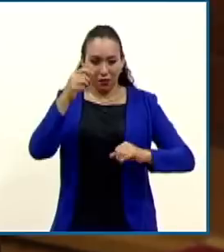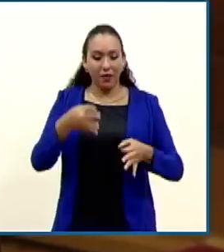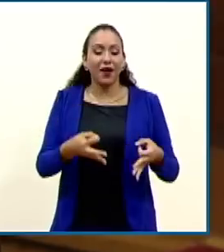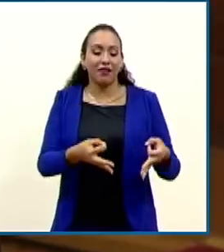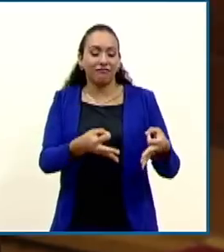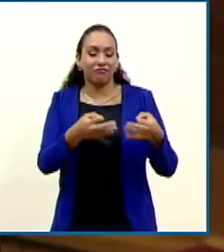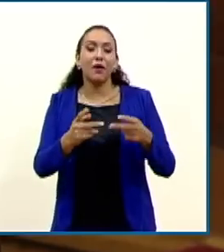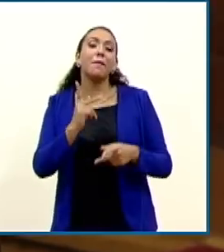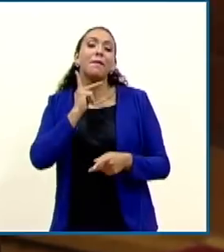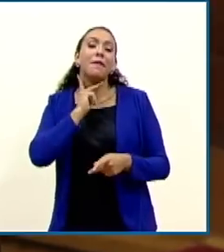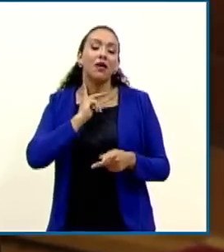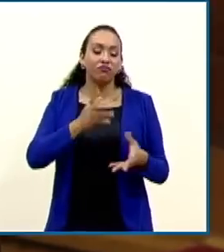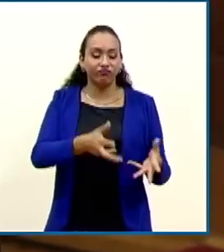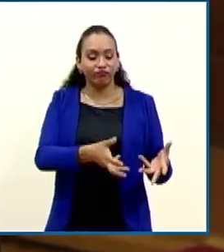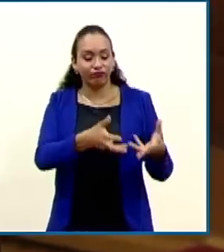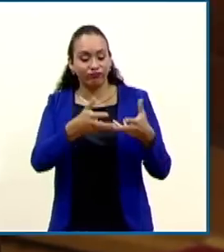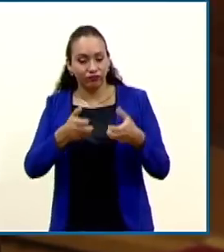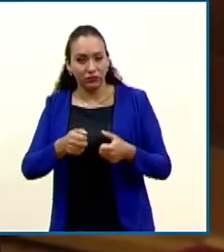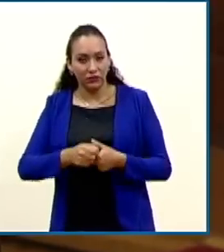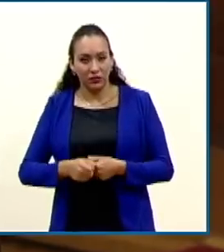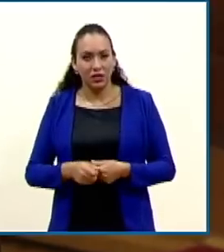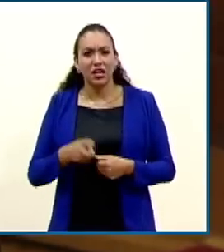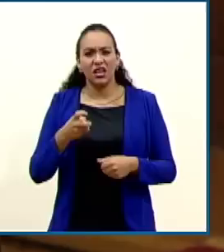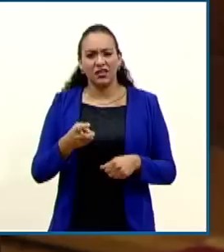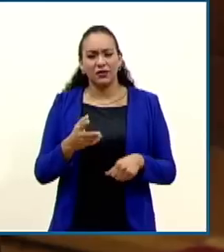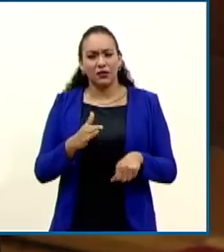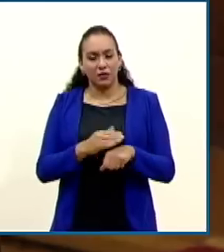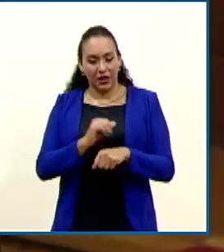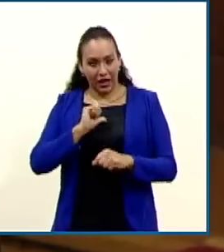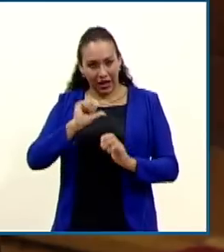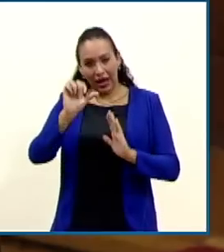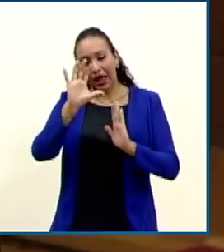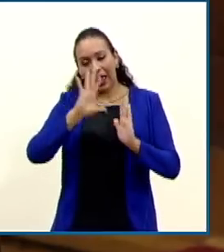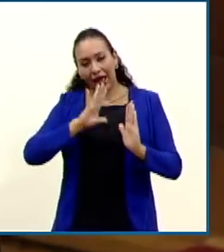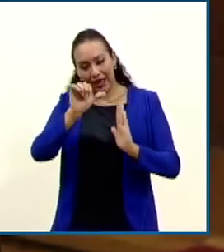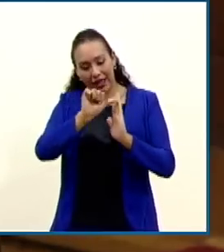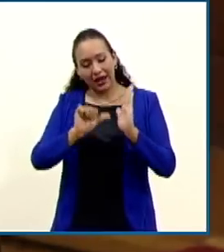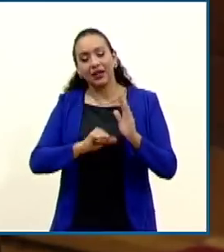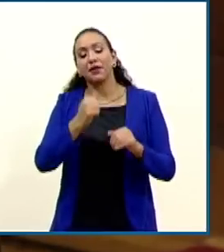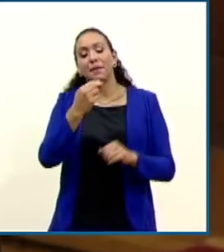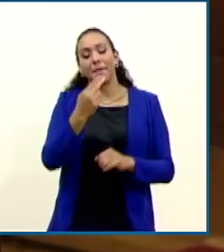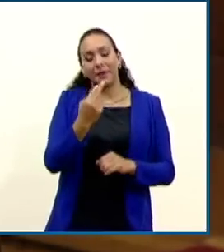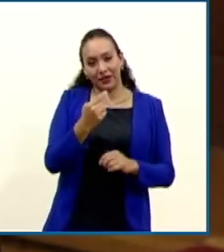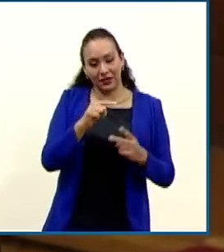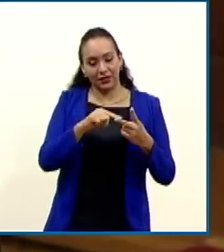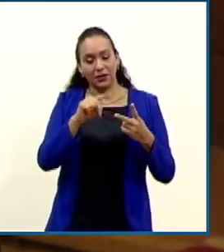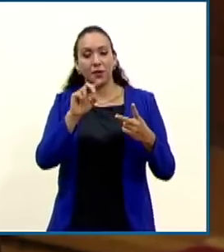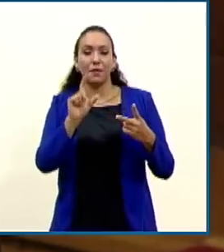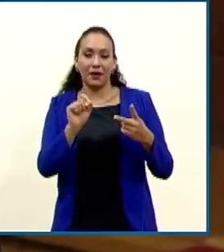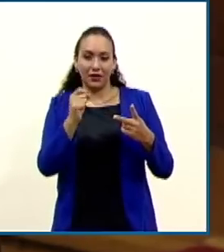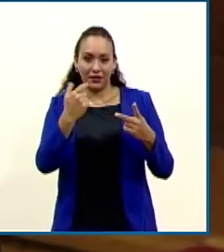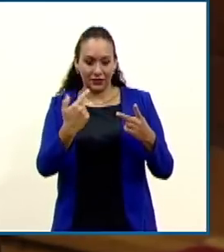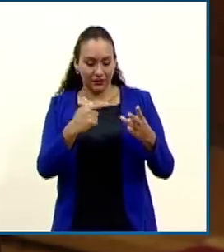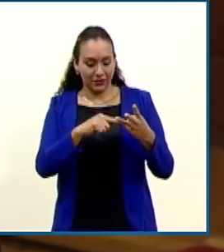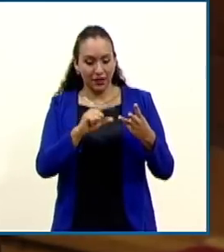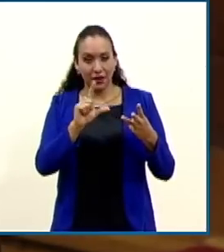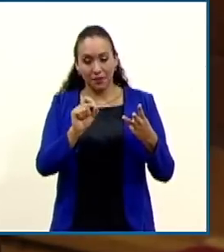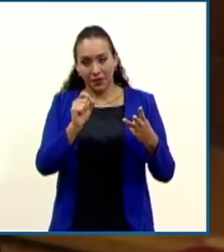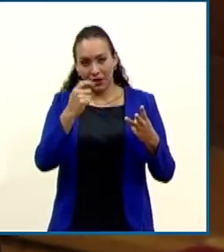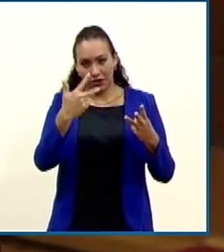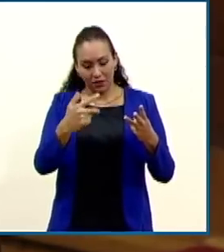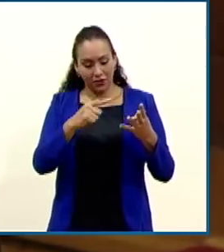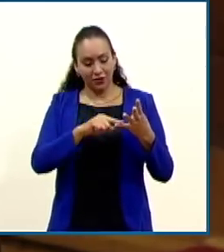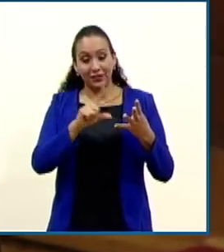hidrocarburos. Lo anterior, toda vez que de acuerdo con los artículos 25, 27, 28 y